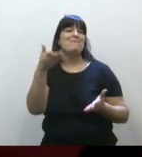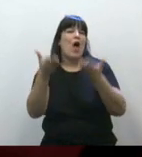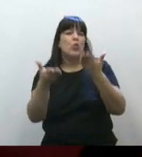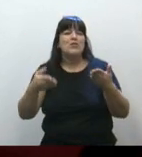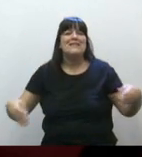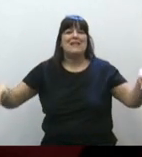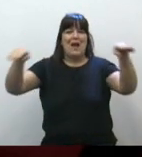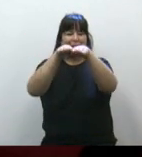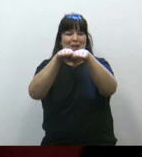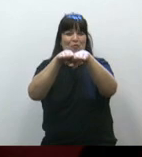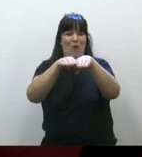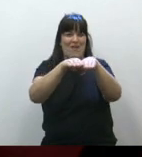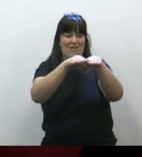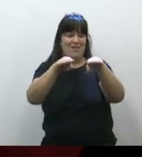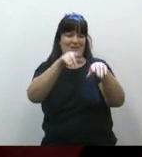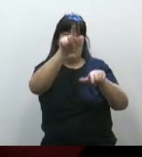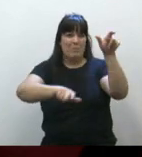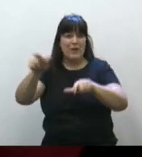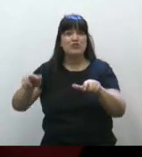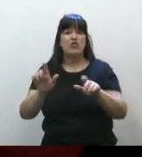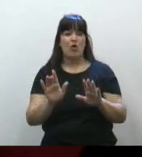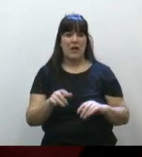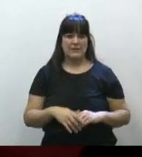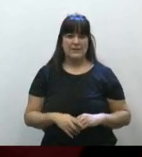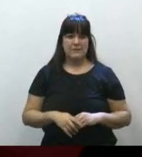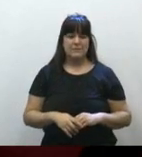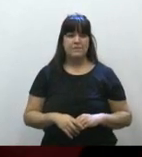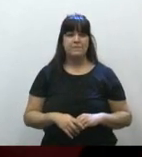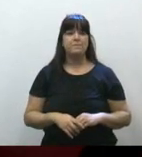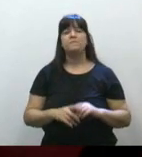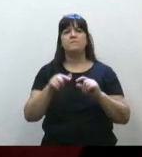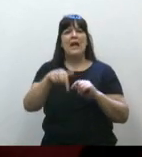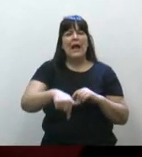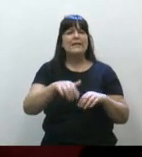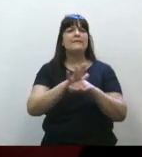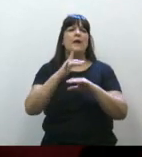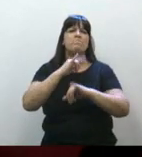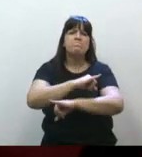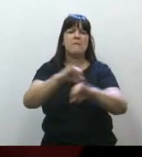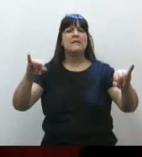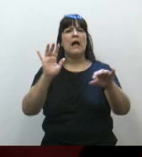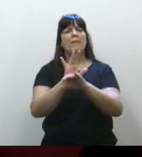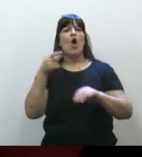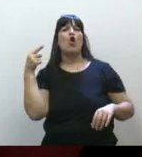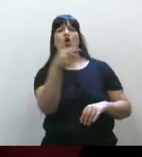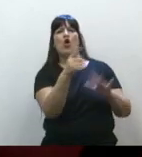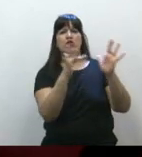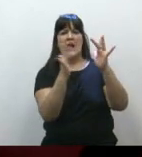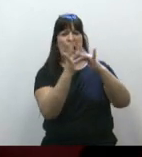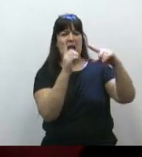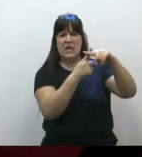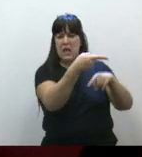un poco más de lo que hoy todavía se vive y este no es un mensaje en contra de la iglesia